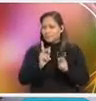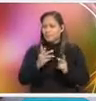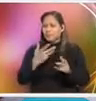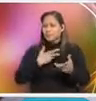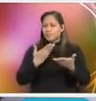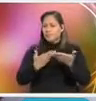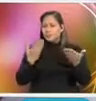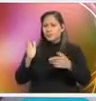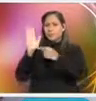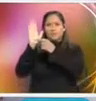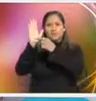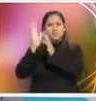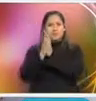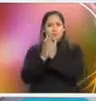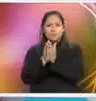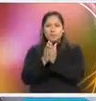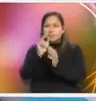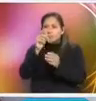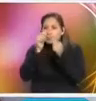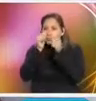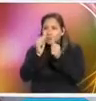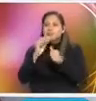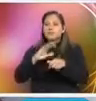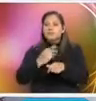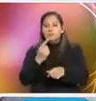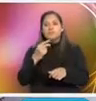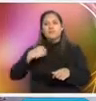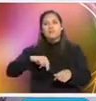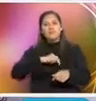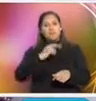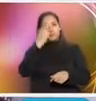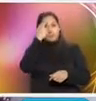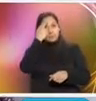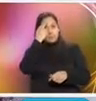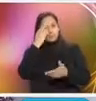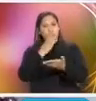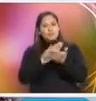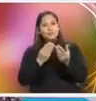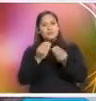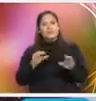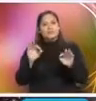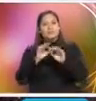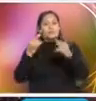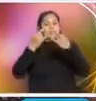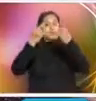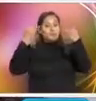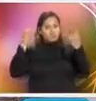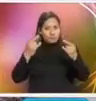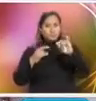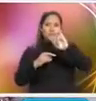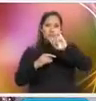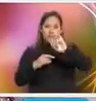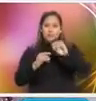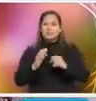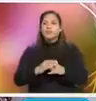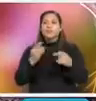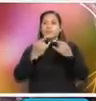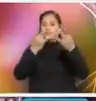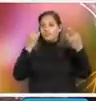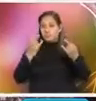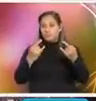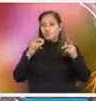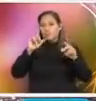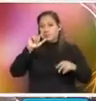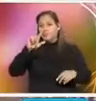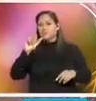la presentación de un libro que nos llama mucho la atención porque vamos a recordar parte importante de la historia, ¿no? Así es, de la historia de